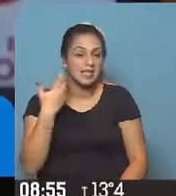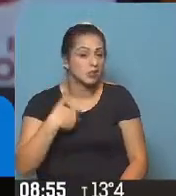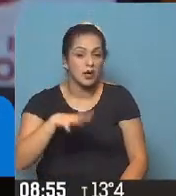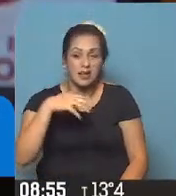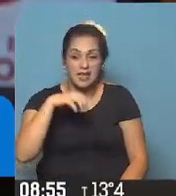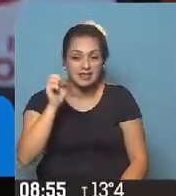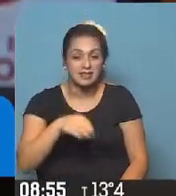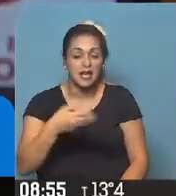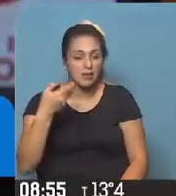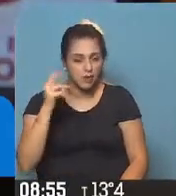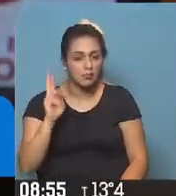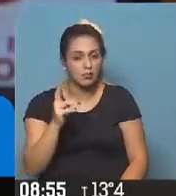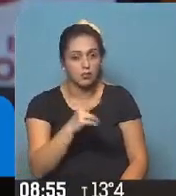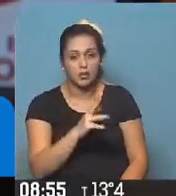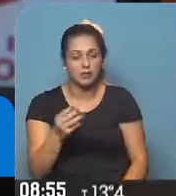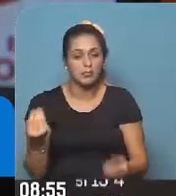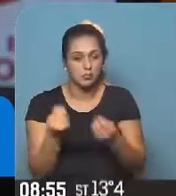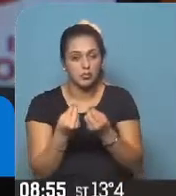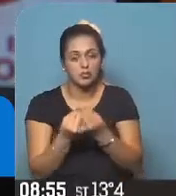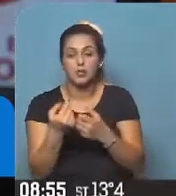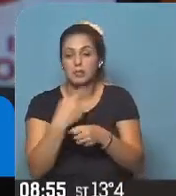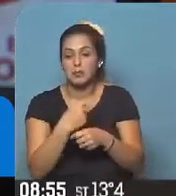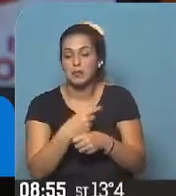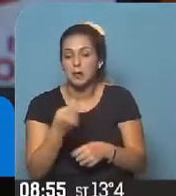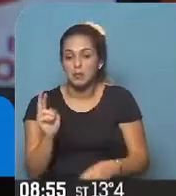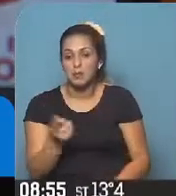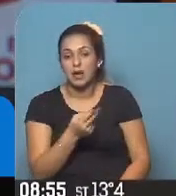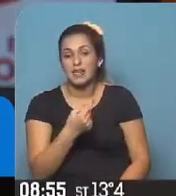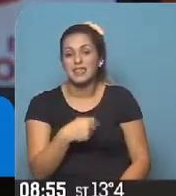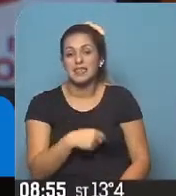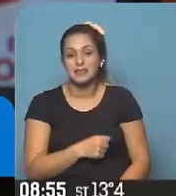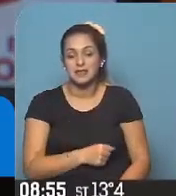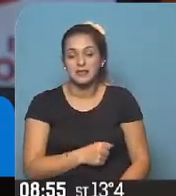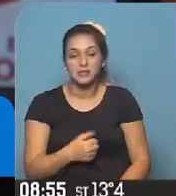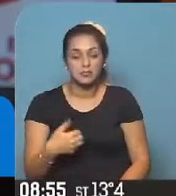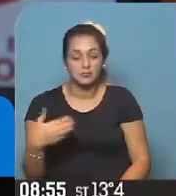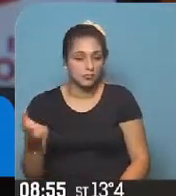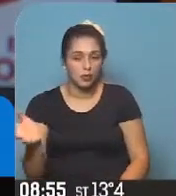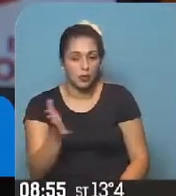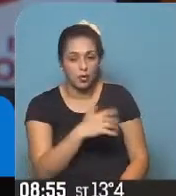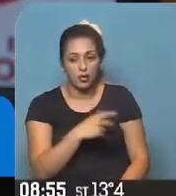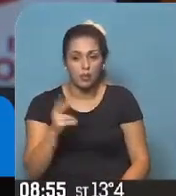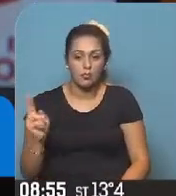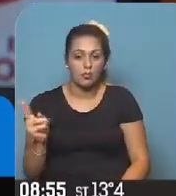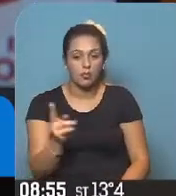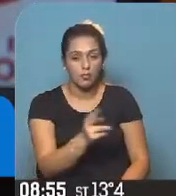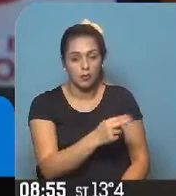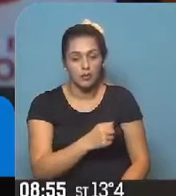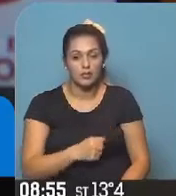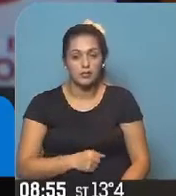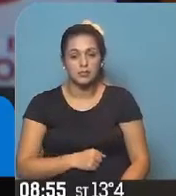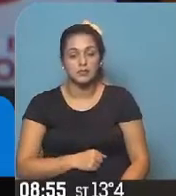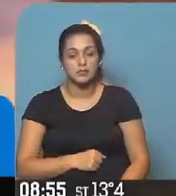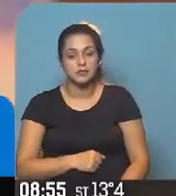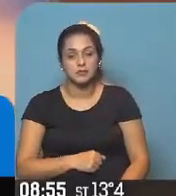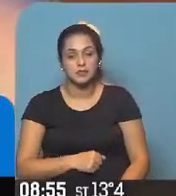centro de la plaza de Tandil. Es el primer muerto durante la masacre, este raíz delictivo que llevan a cabo estos hombres.